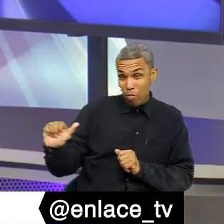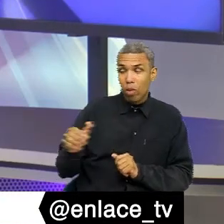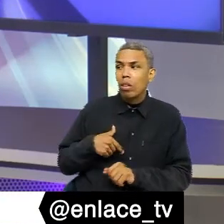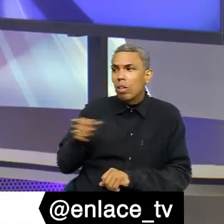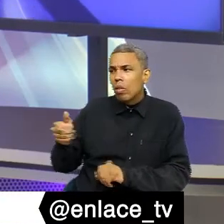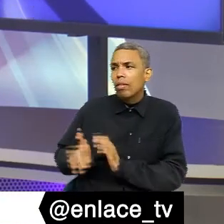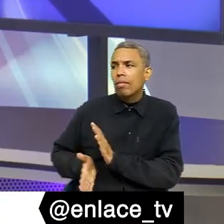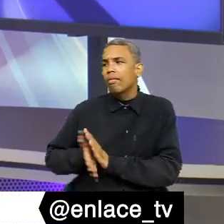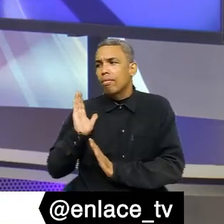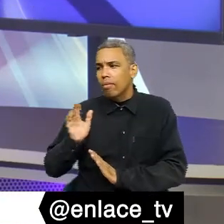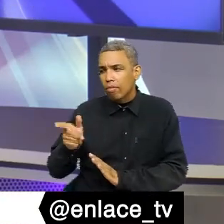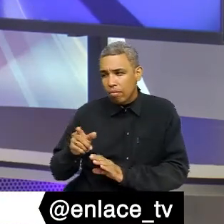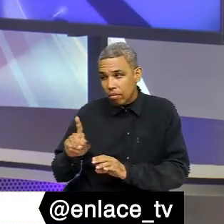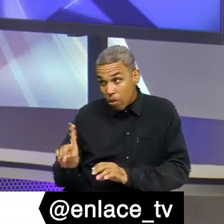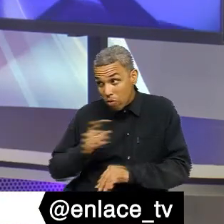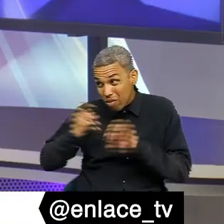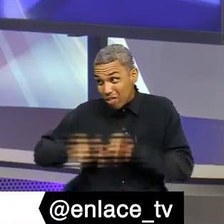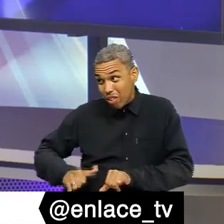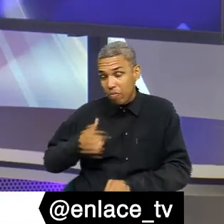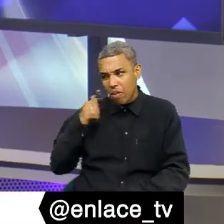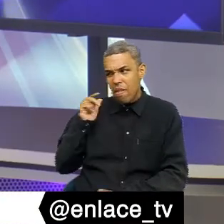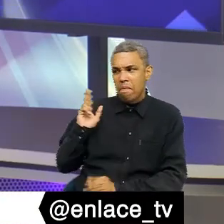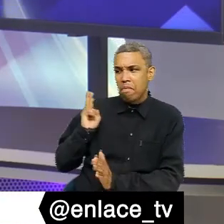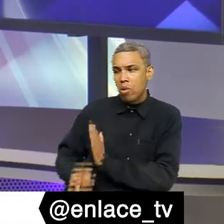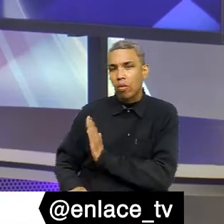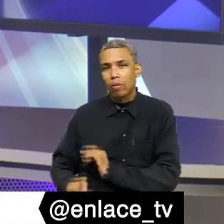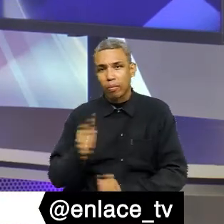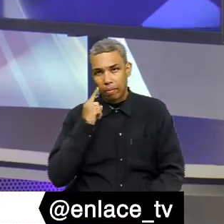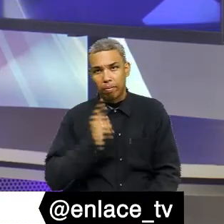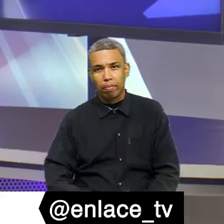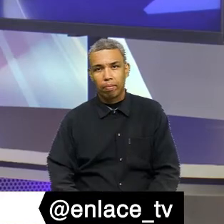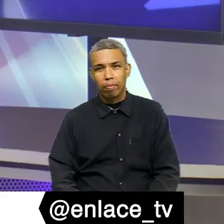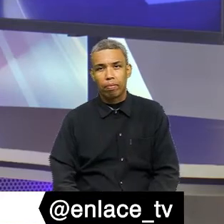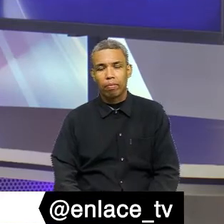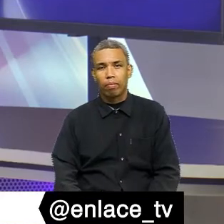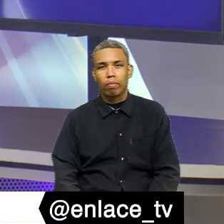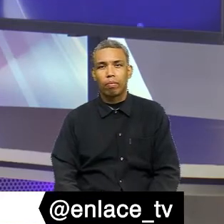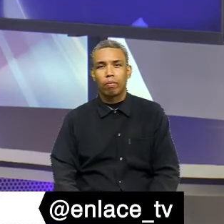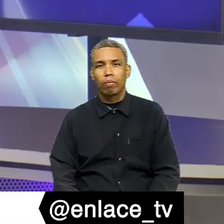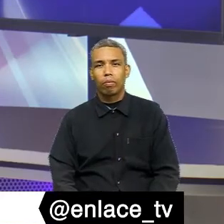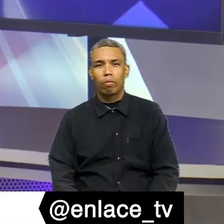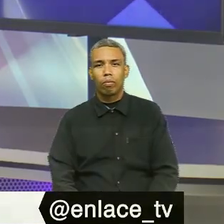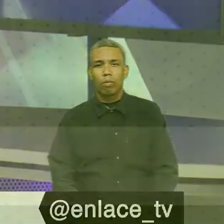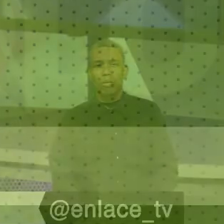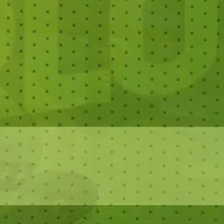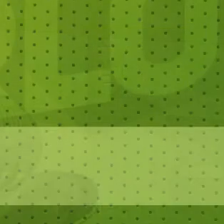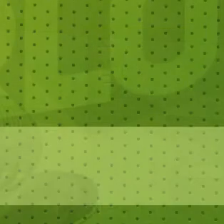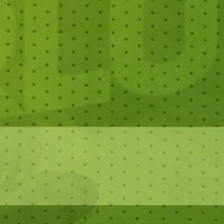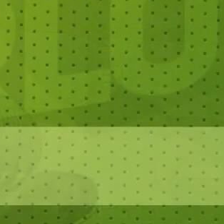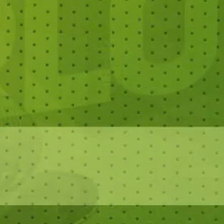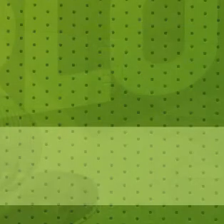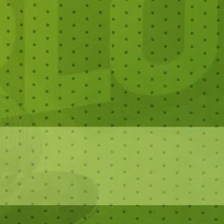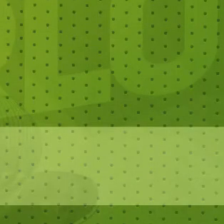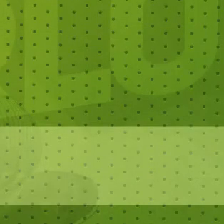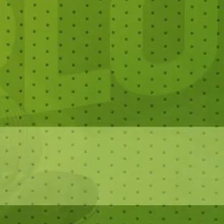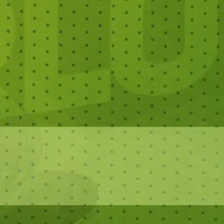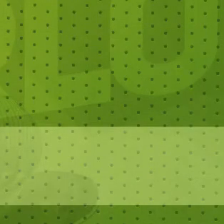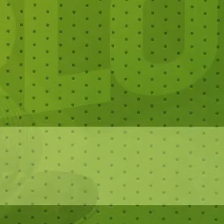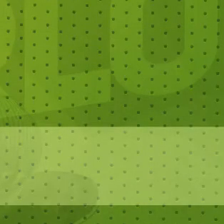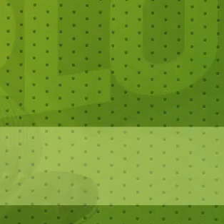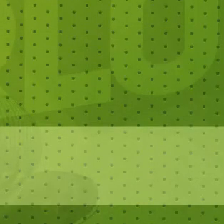adelante también la policía se pronunciará al respecto. Instituto Antonio Nariño es formación con excelencia académica. Ya están abiertas las inscripciones para los